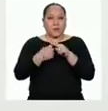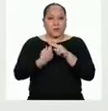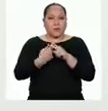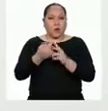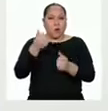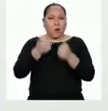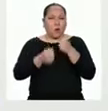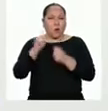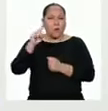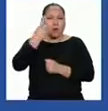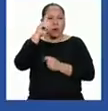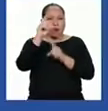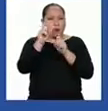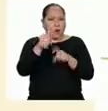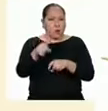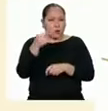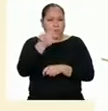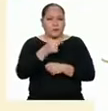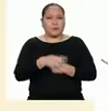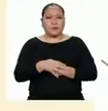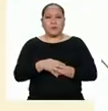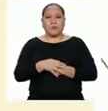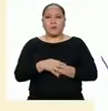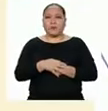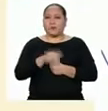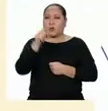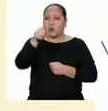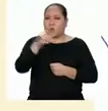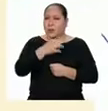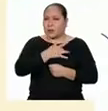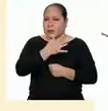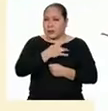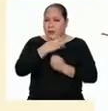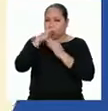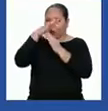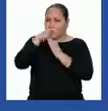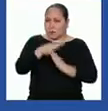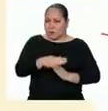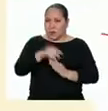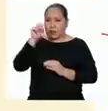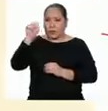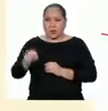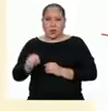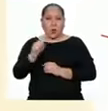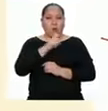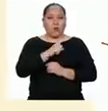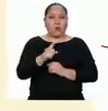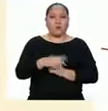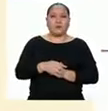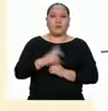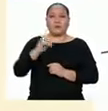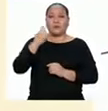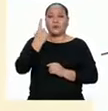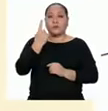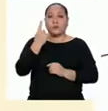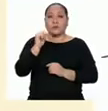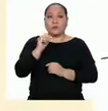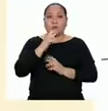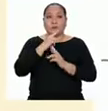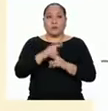primera pregunta de nuestra encuesta? ¿Has sido discriminado o discriminada? Entonces, en la primera